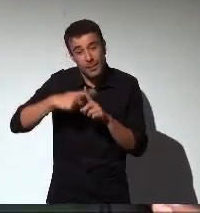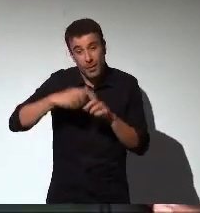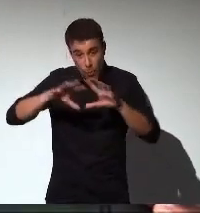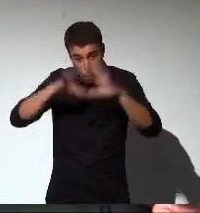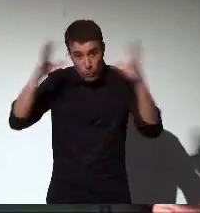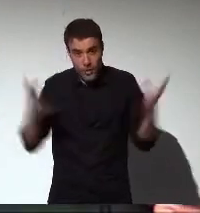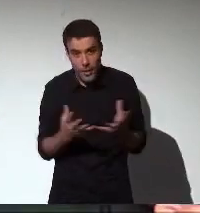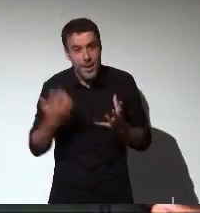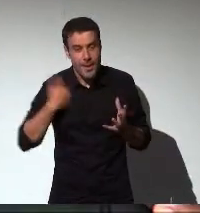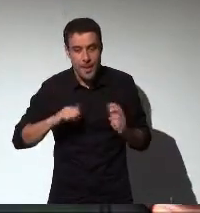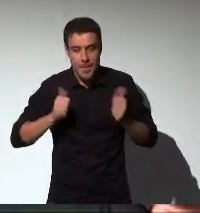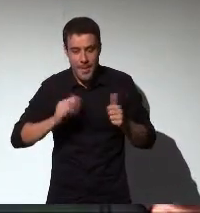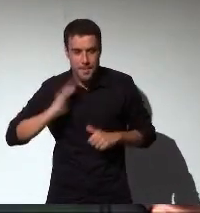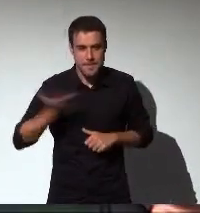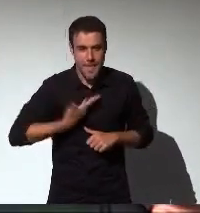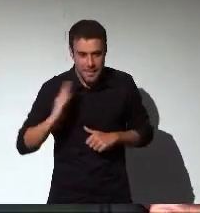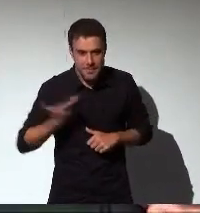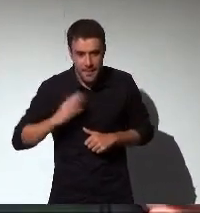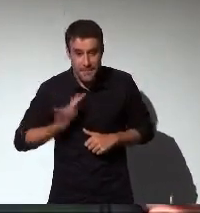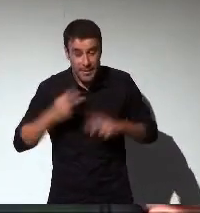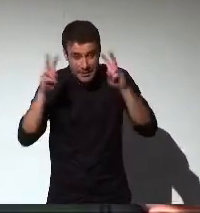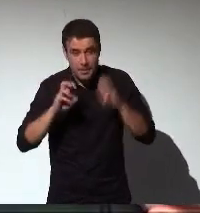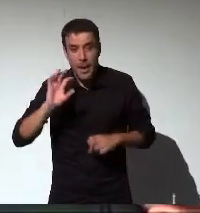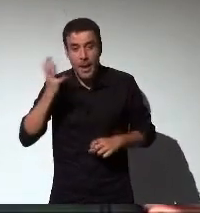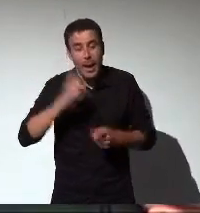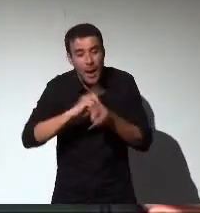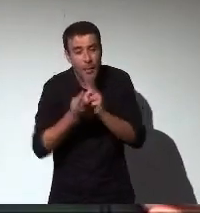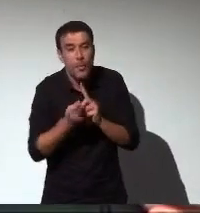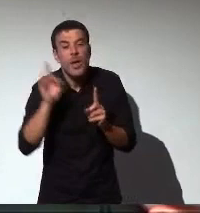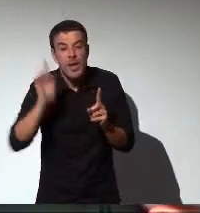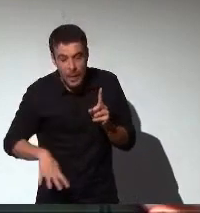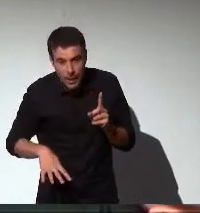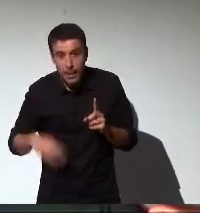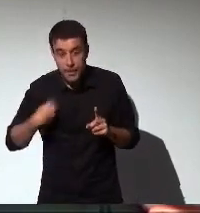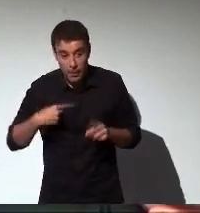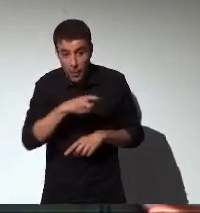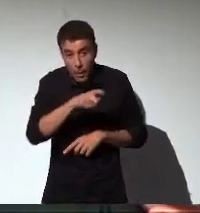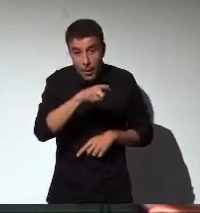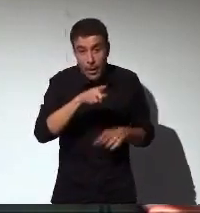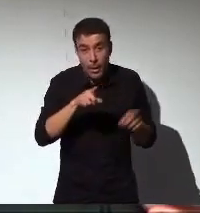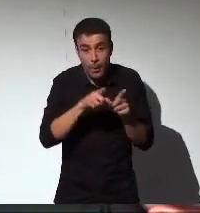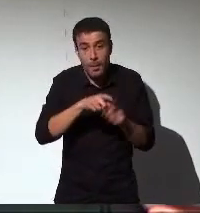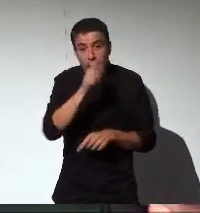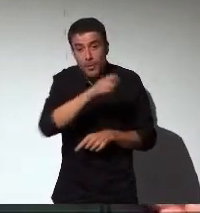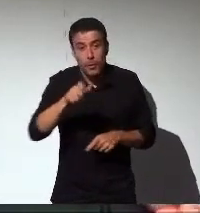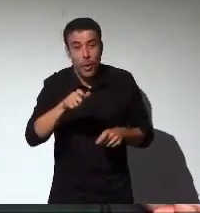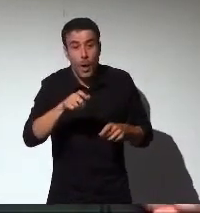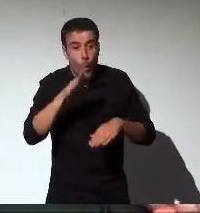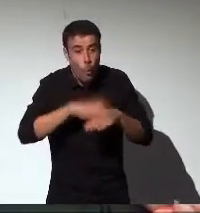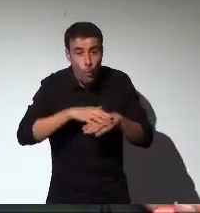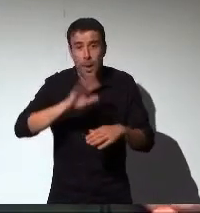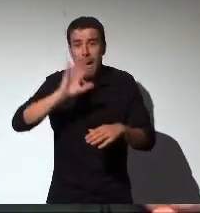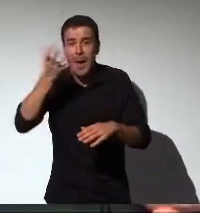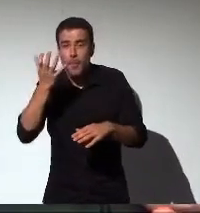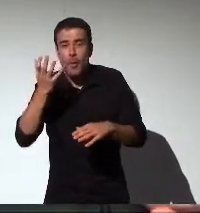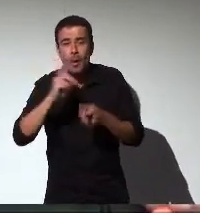factura de los efectos del cambio climático son aquellos que precisamente no han generado la deuda del cambio climático. Habló,